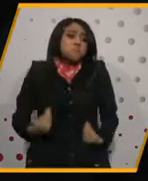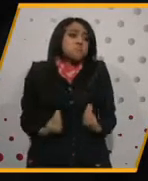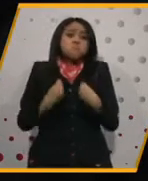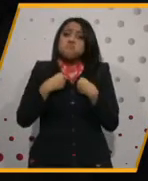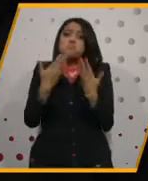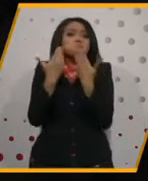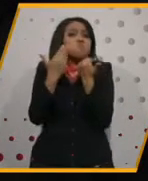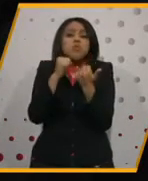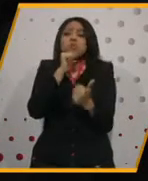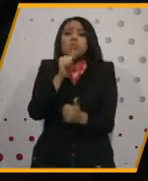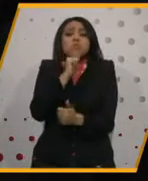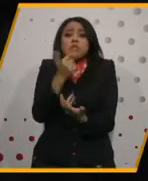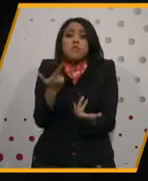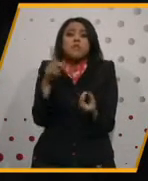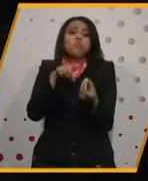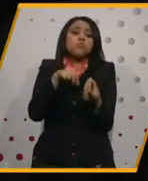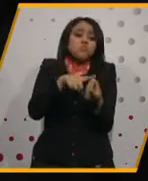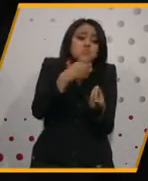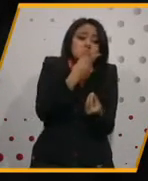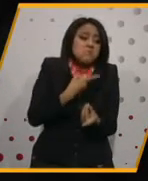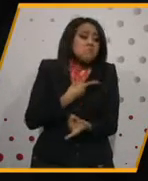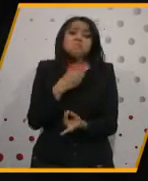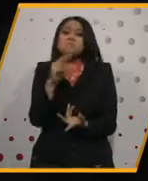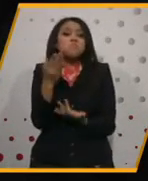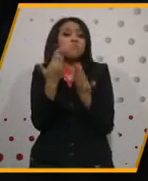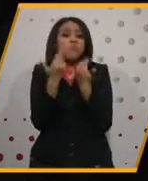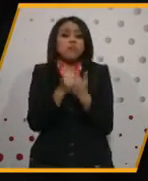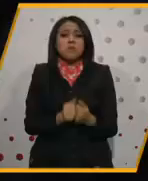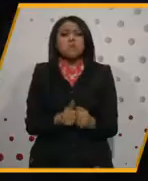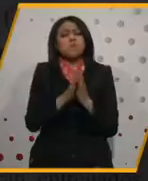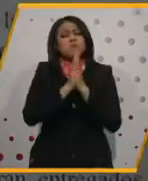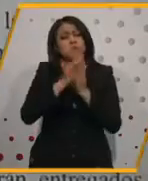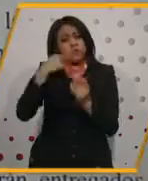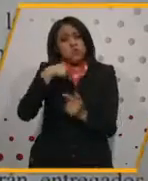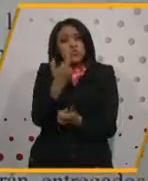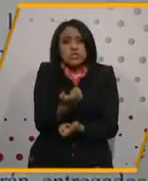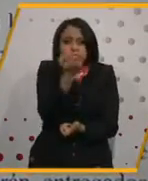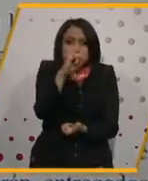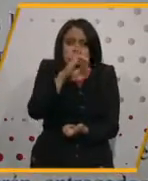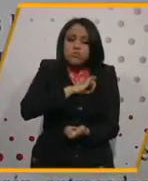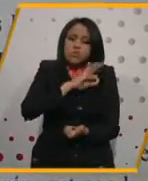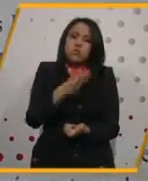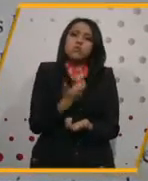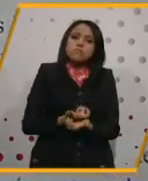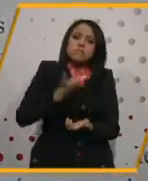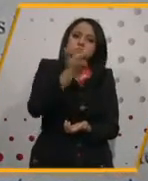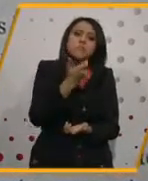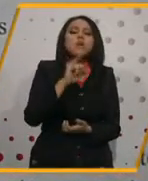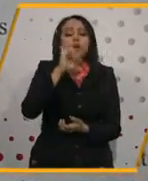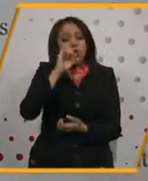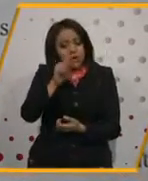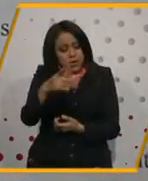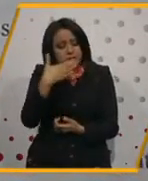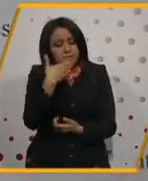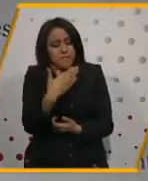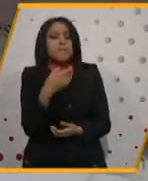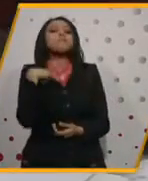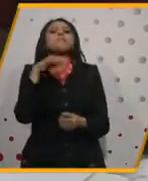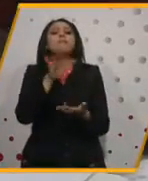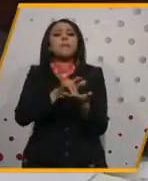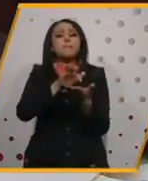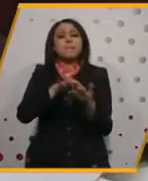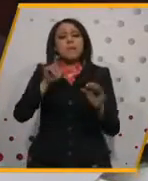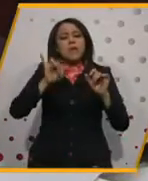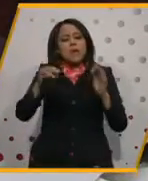vivir, que le habían pedido donde él vivía, que era una persona solvente. Ella aceptó. Firmaron un contrato y asegura que